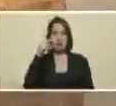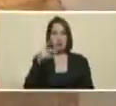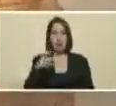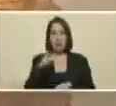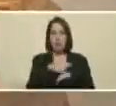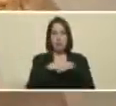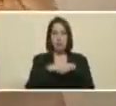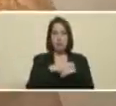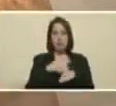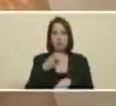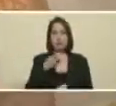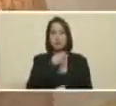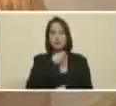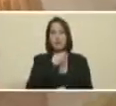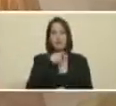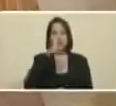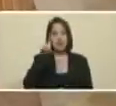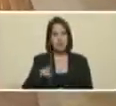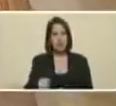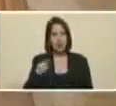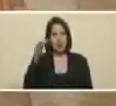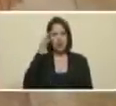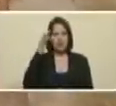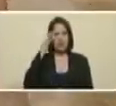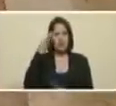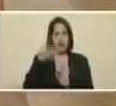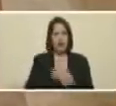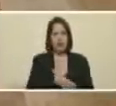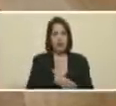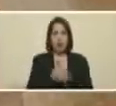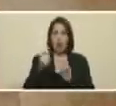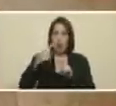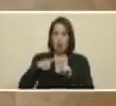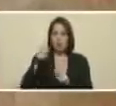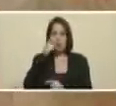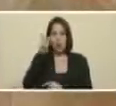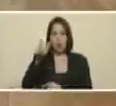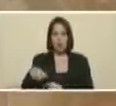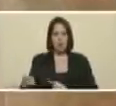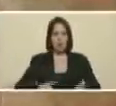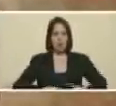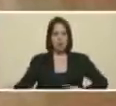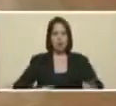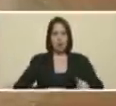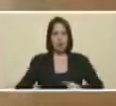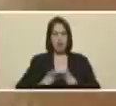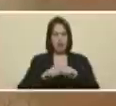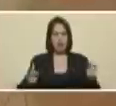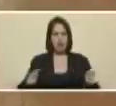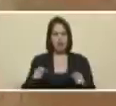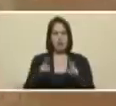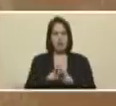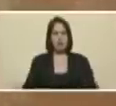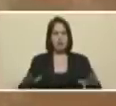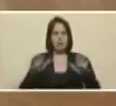la República, y ciudadano doctor Elvis Amoroso, Contralor General de la República.